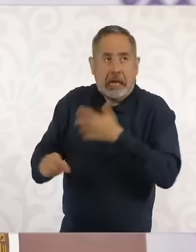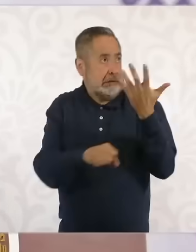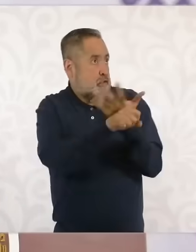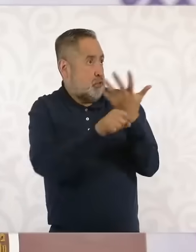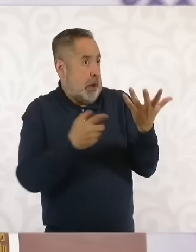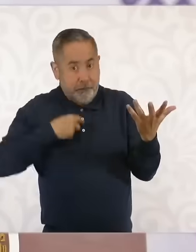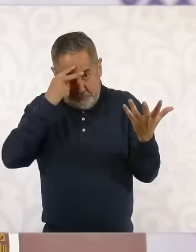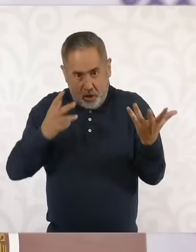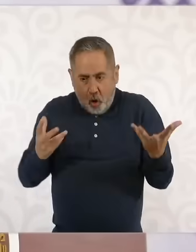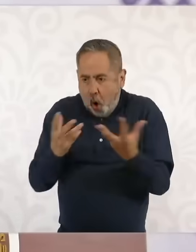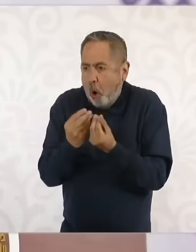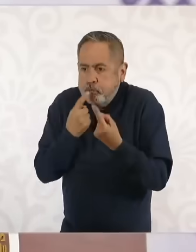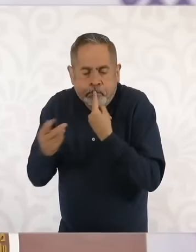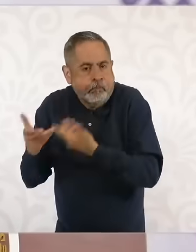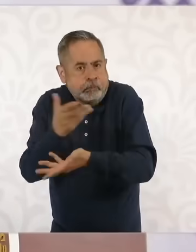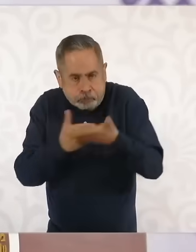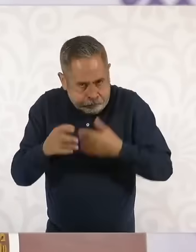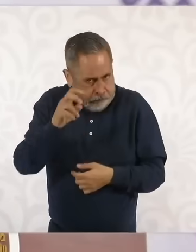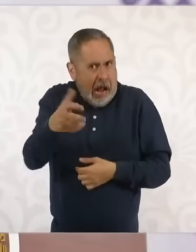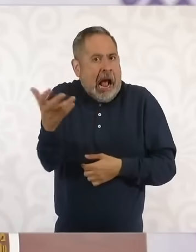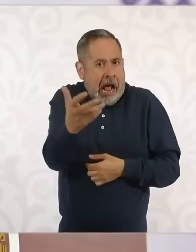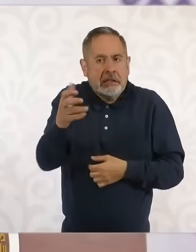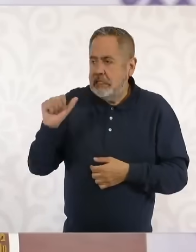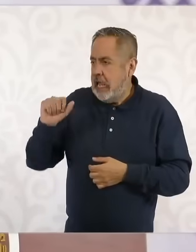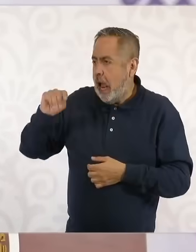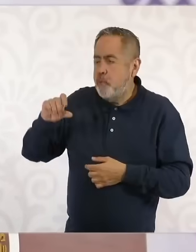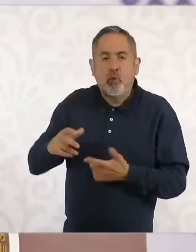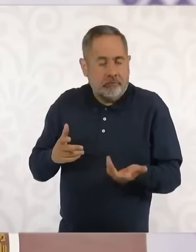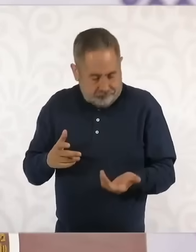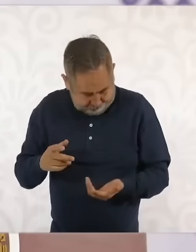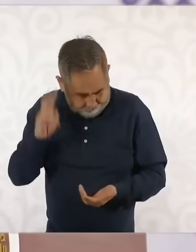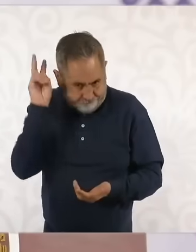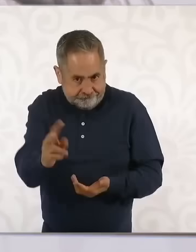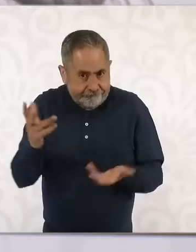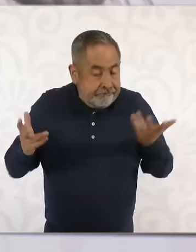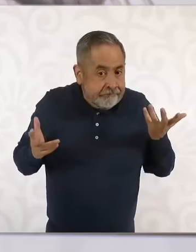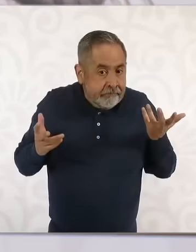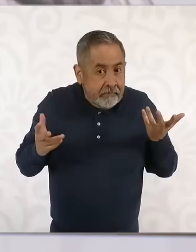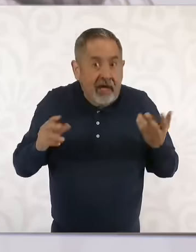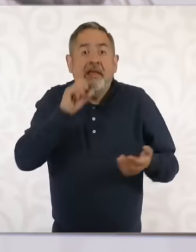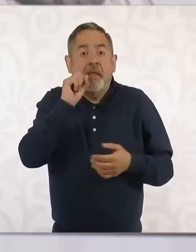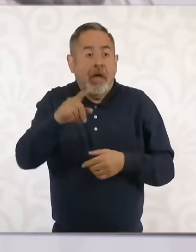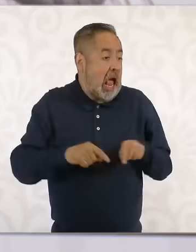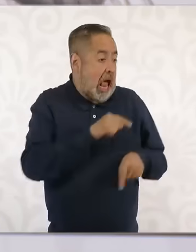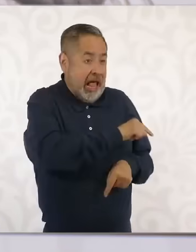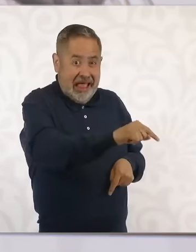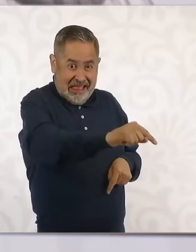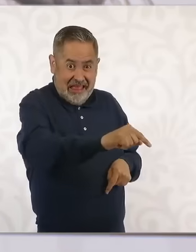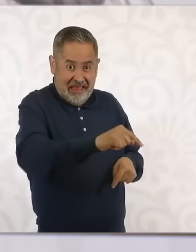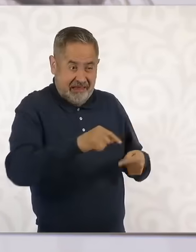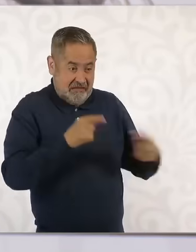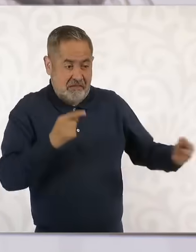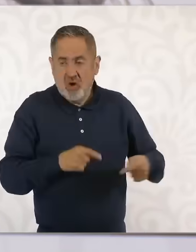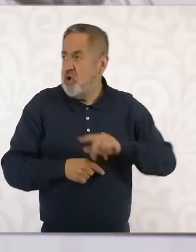y el equipo del presidente Maduro. Incluso hubo opositores que